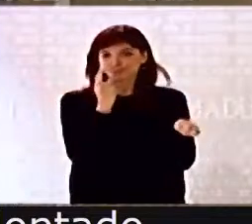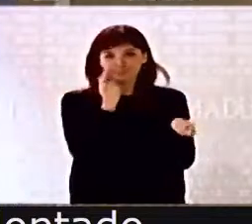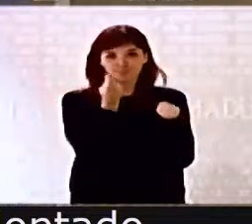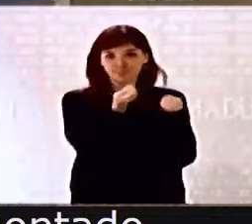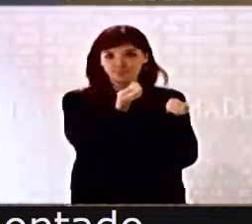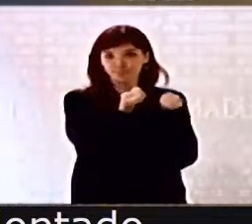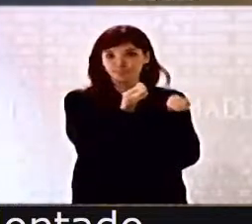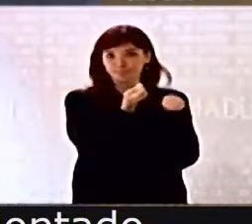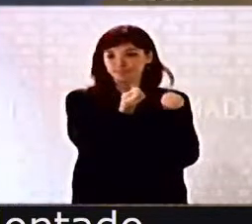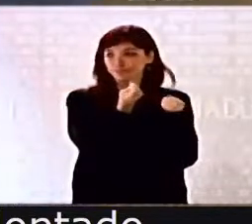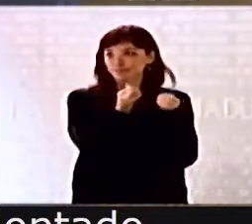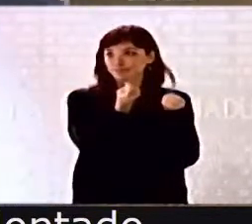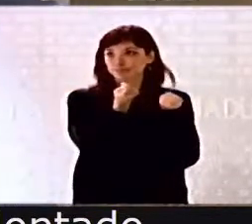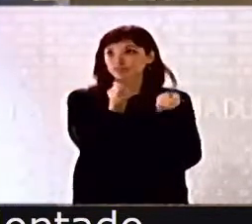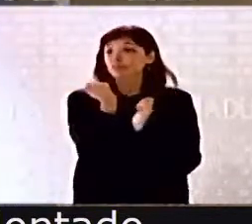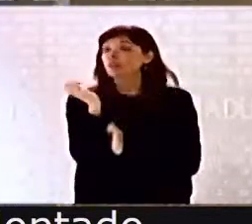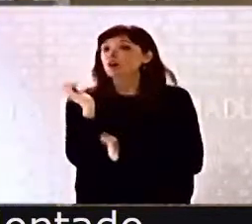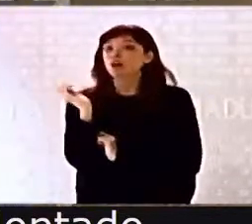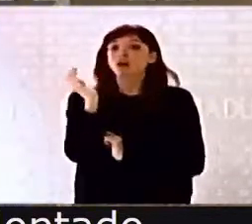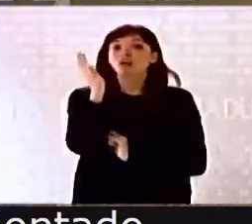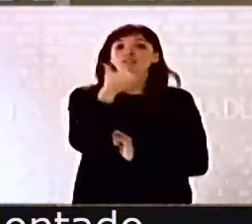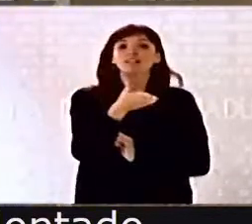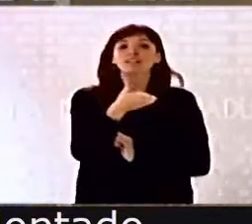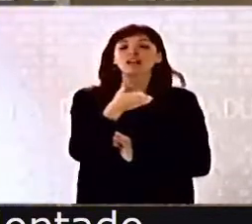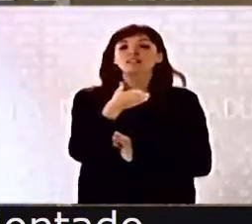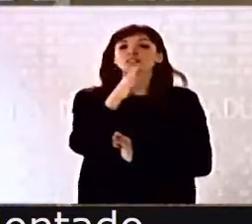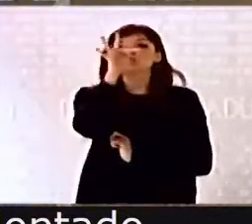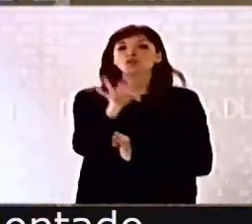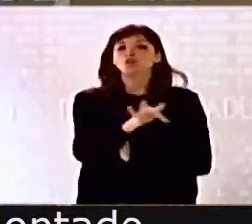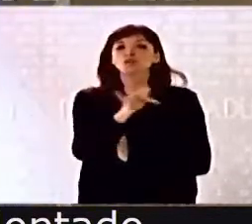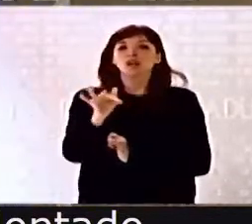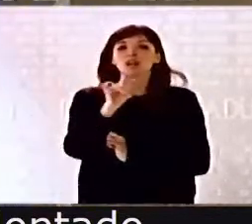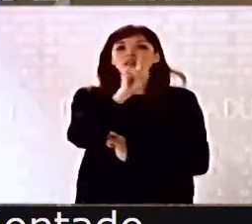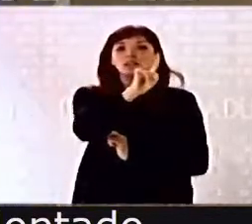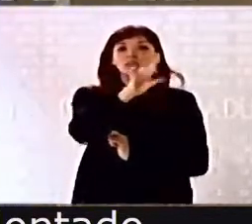que afectarán a